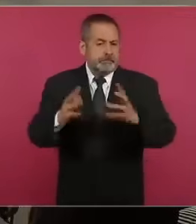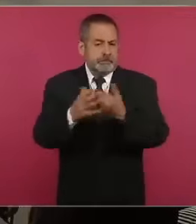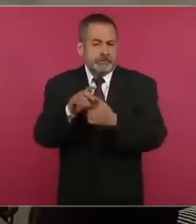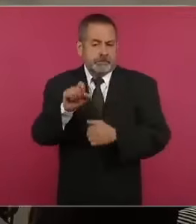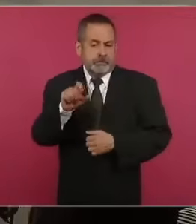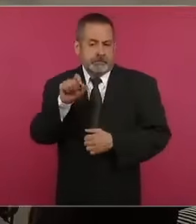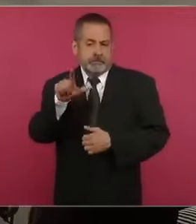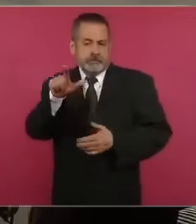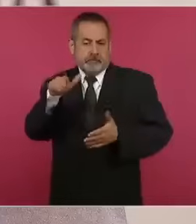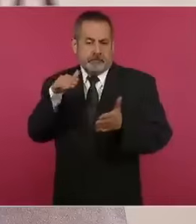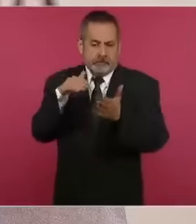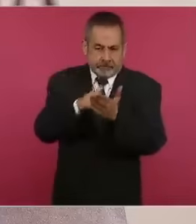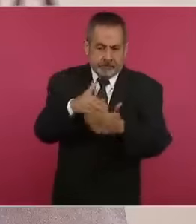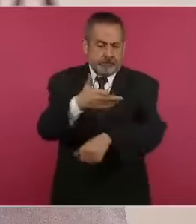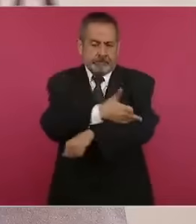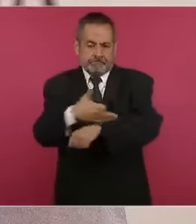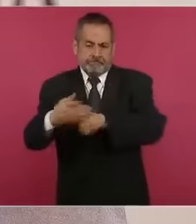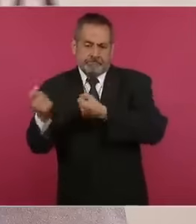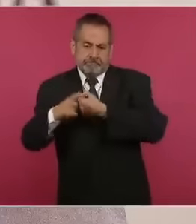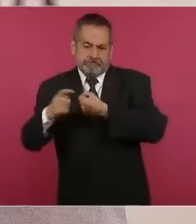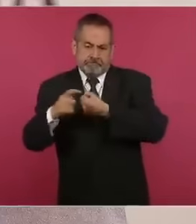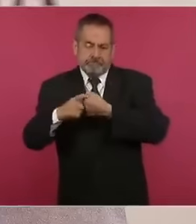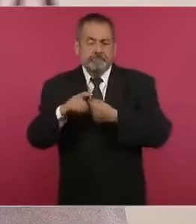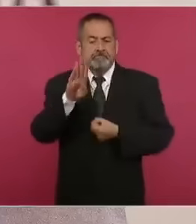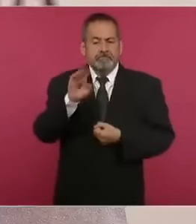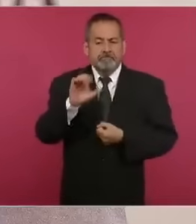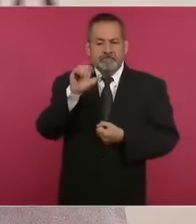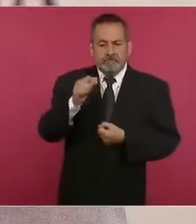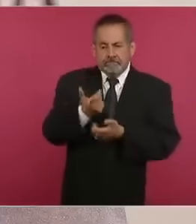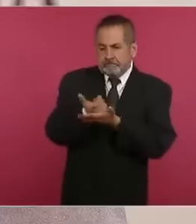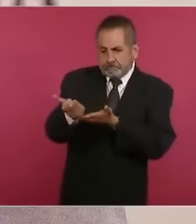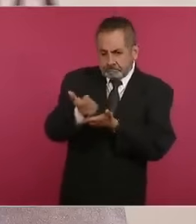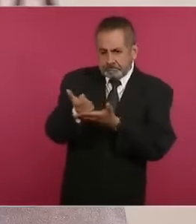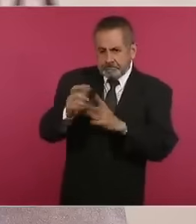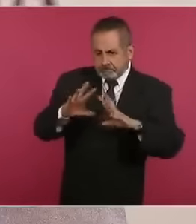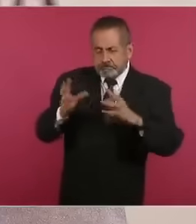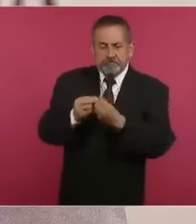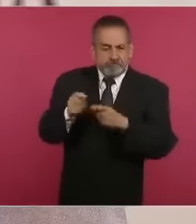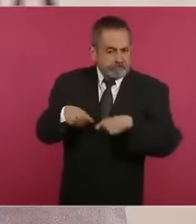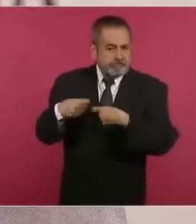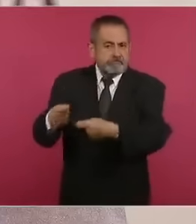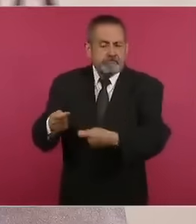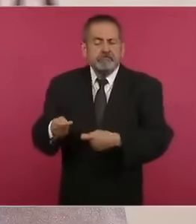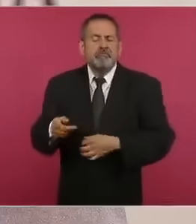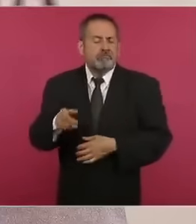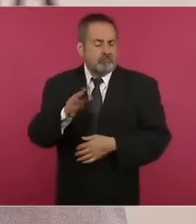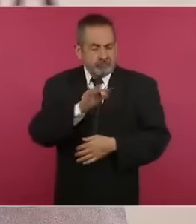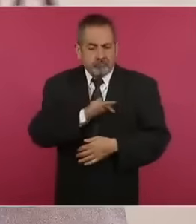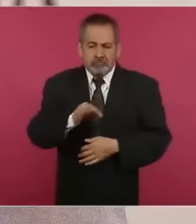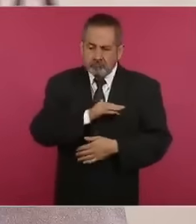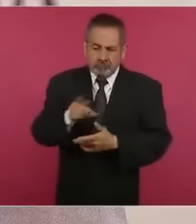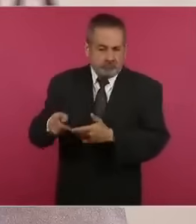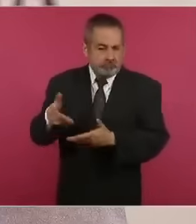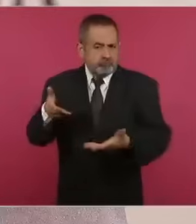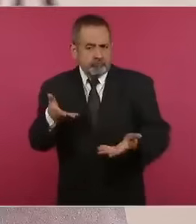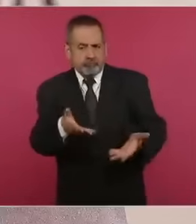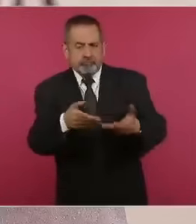ingresado gracias al programa de becas para el bienestar, el poder brindarles